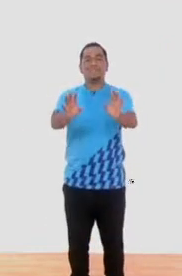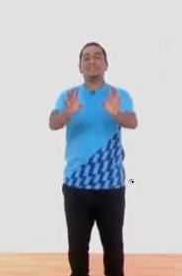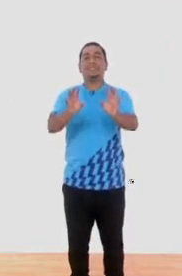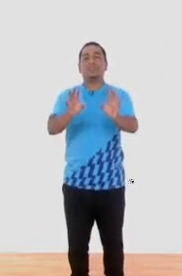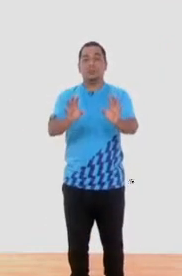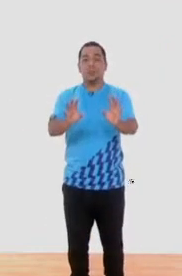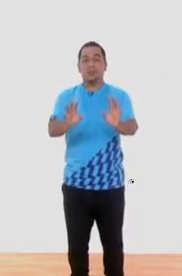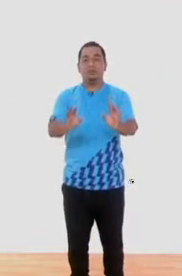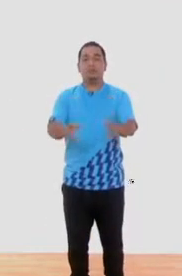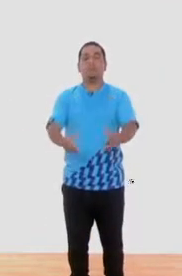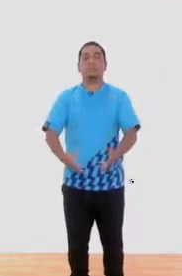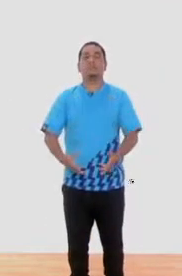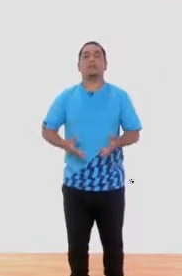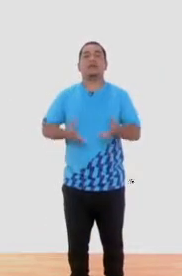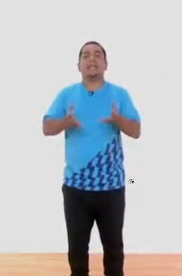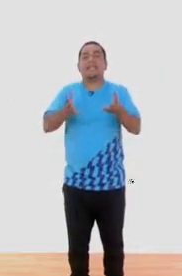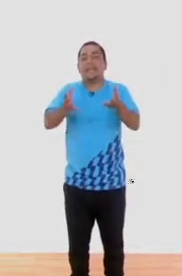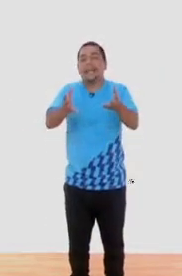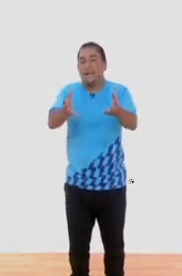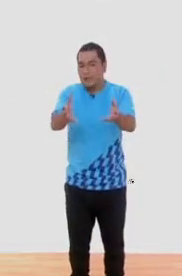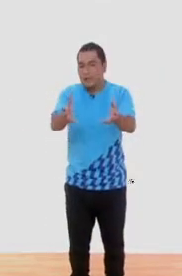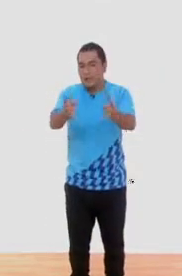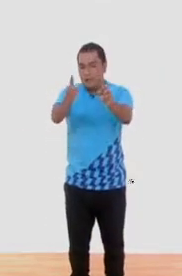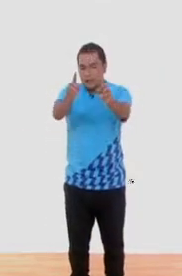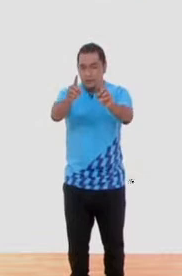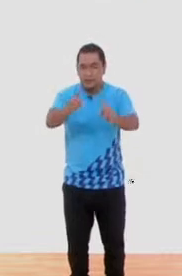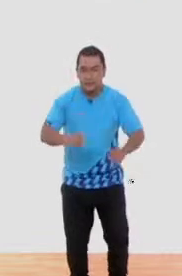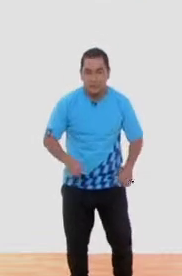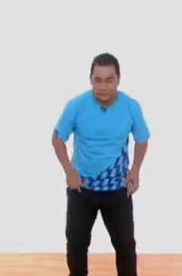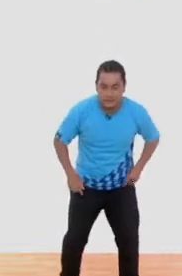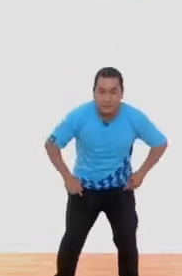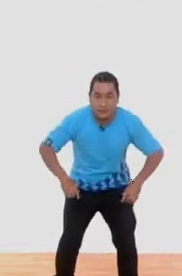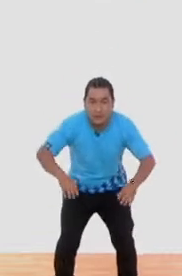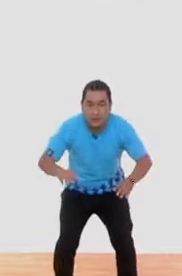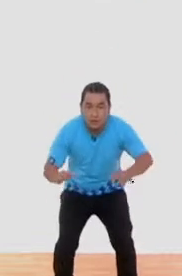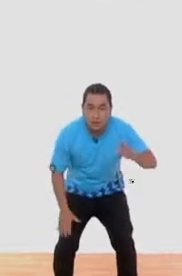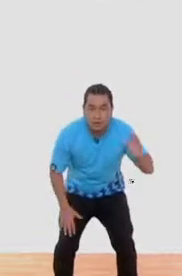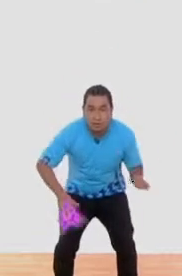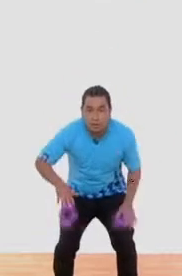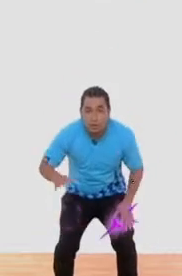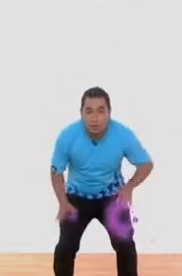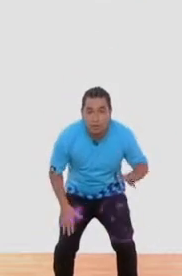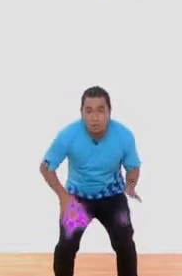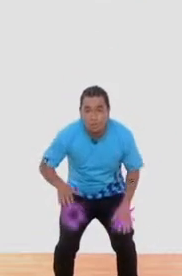Good afternoon, si Walter. Dennis.